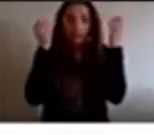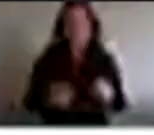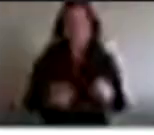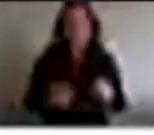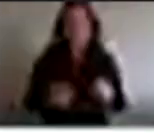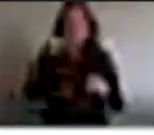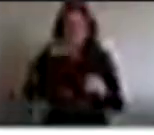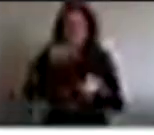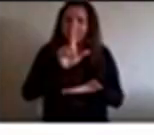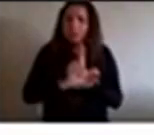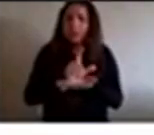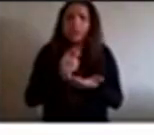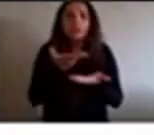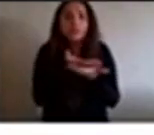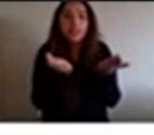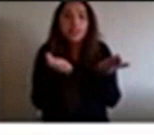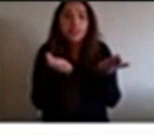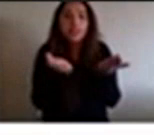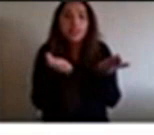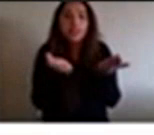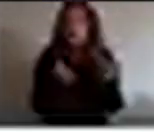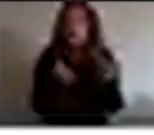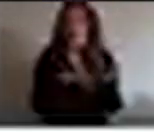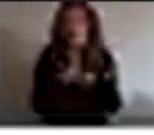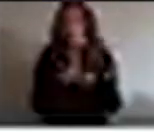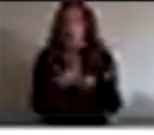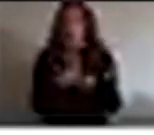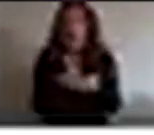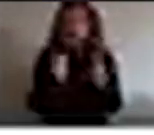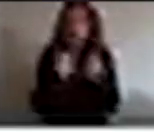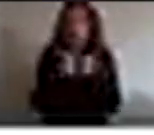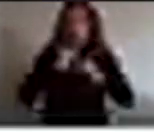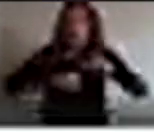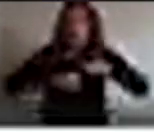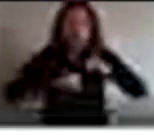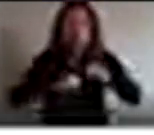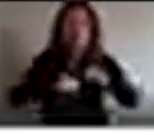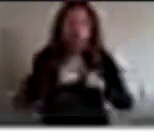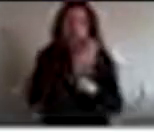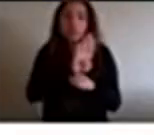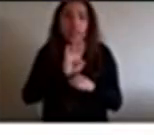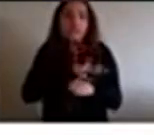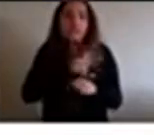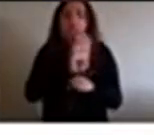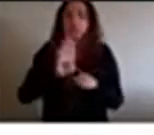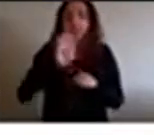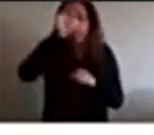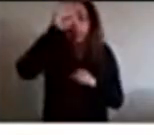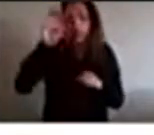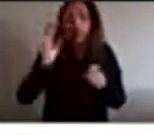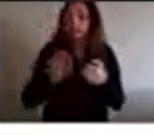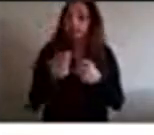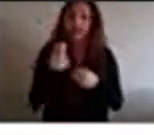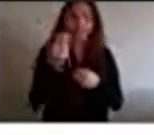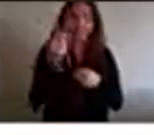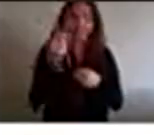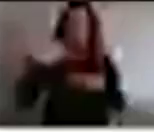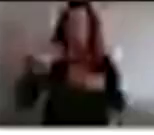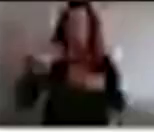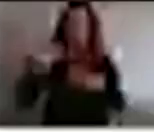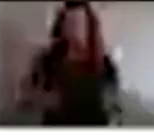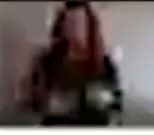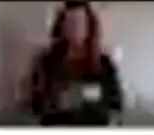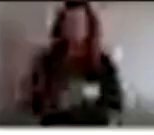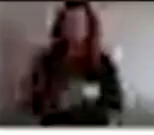de Chile y Colombia, en conjunto con diversas empresas para conversar de estas materias, sin duda son muy, muy relevantes y nos tienen